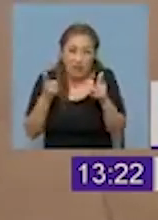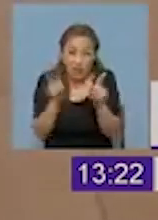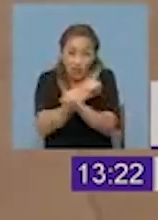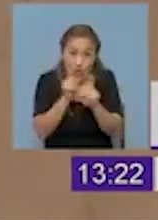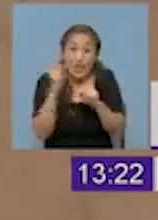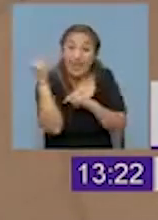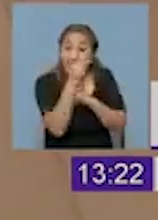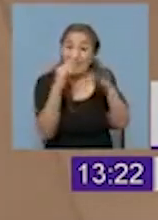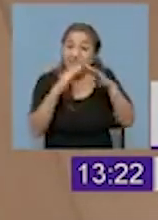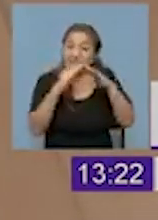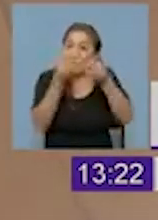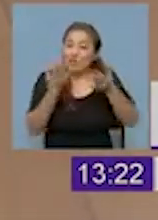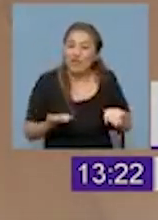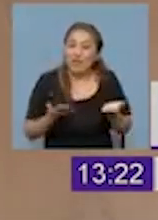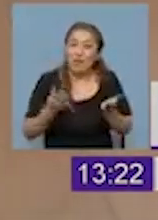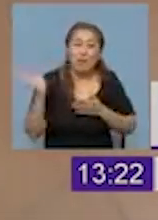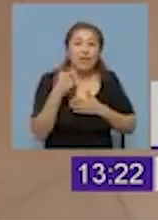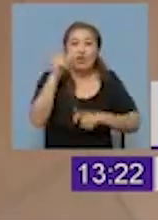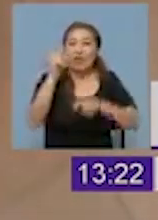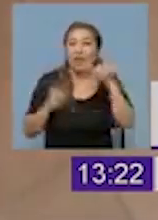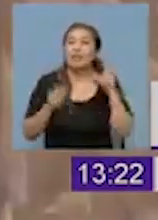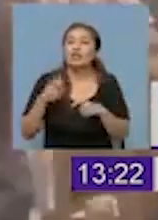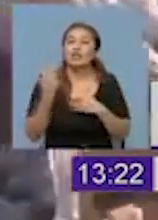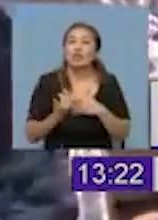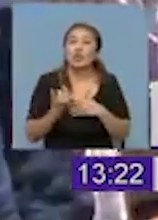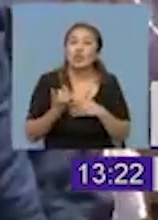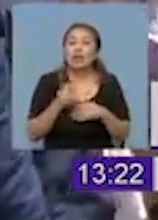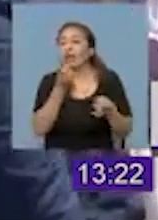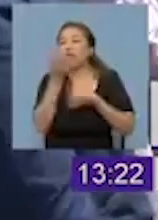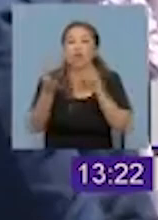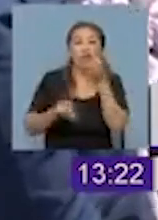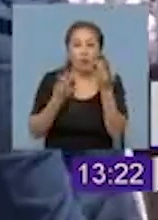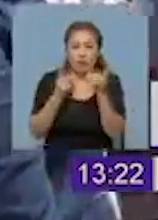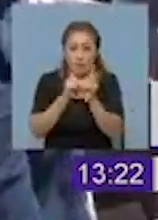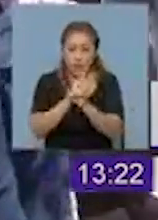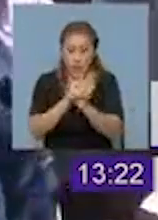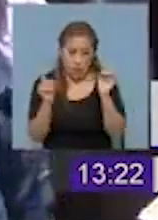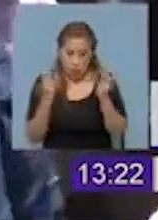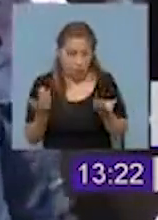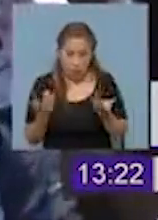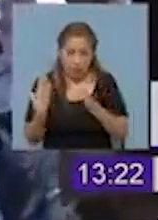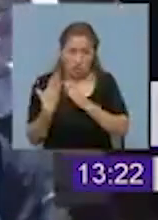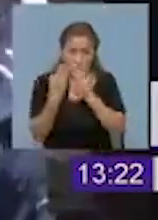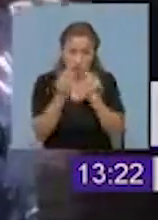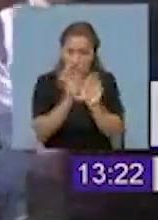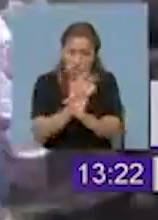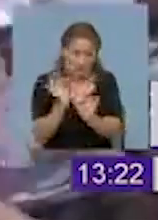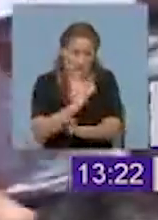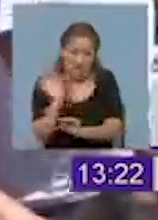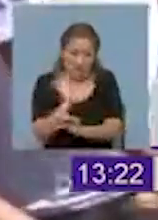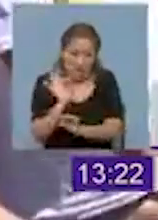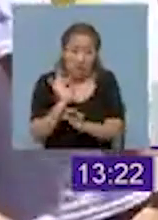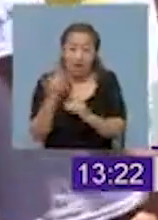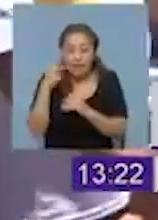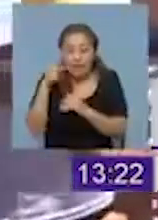no una casa realmente pues se para todo aquello que han tenido una actitud crítica no constructiva fundamentalmente de lo que pasó